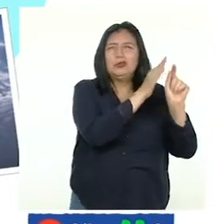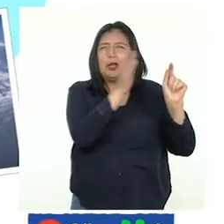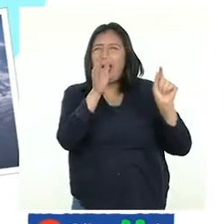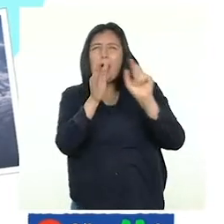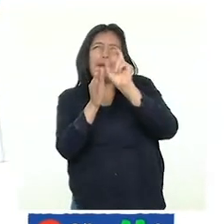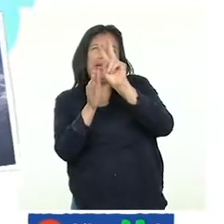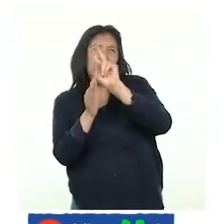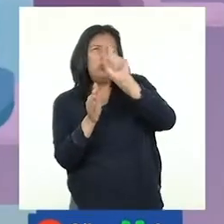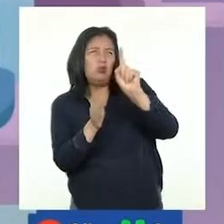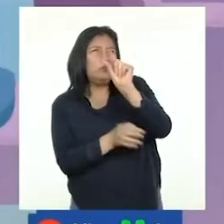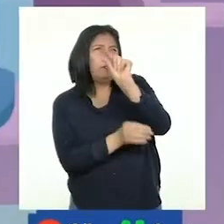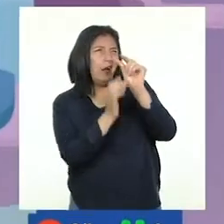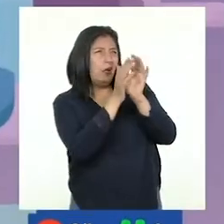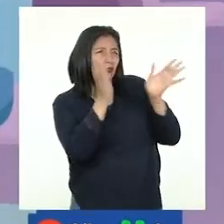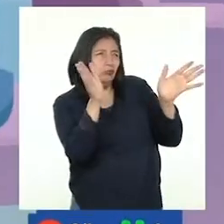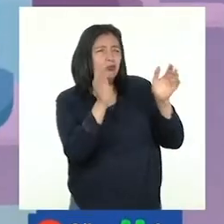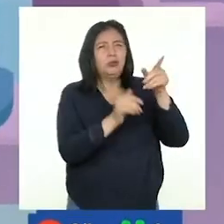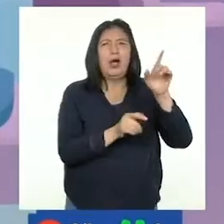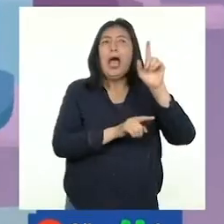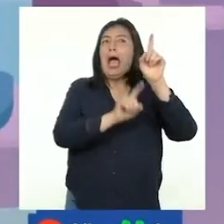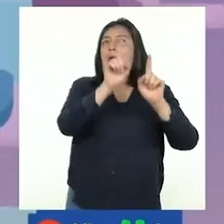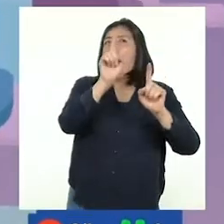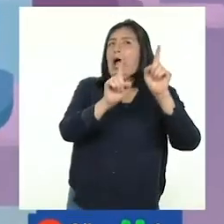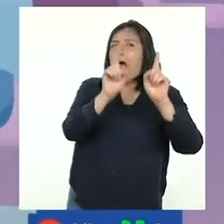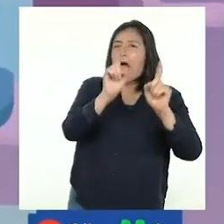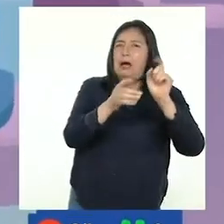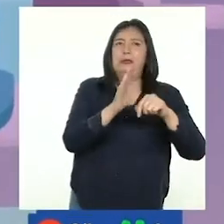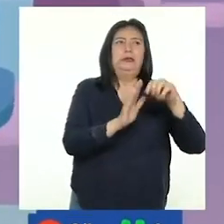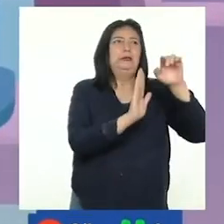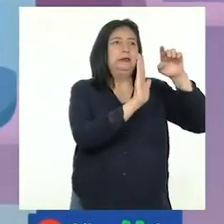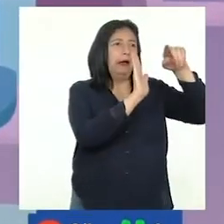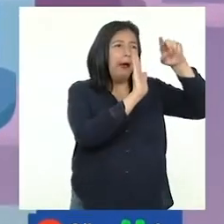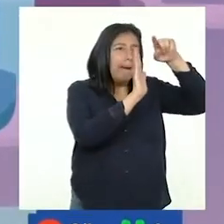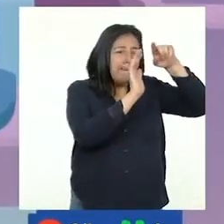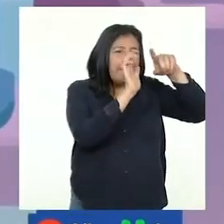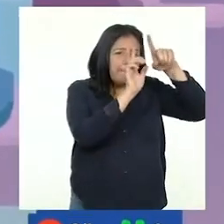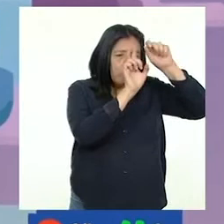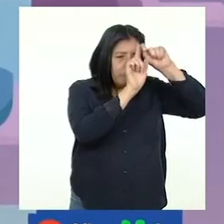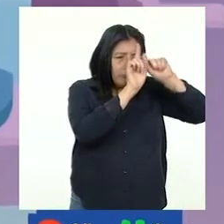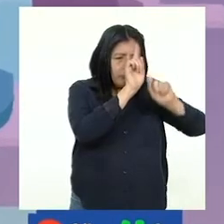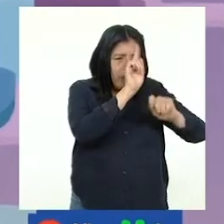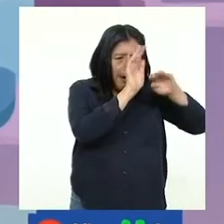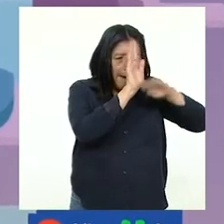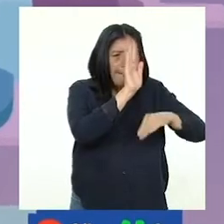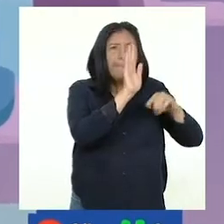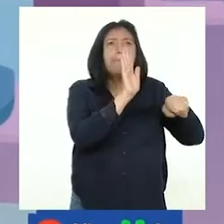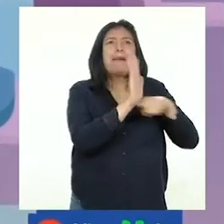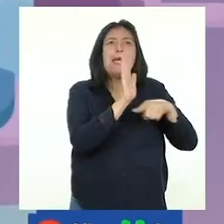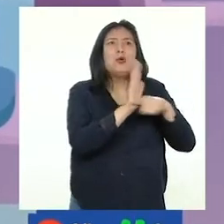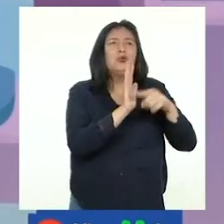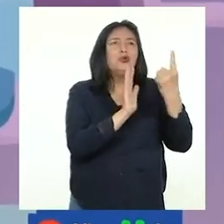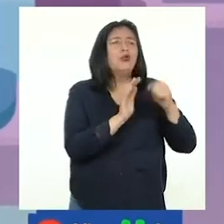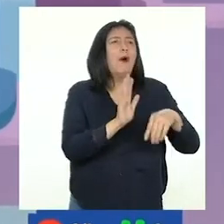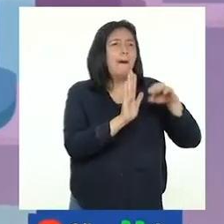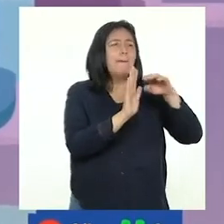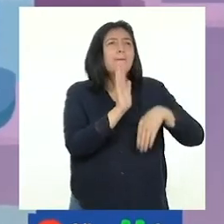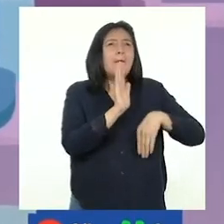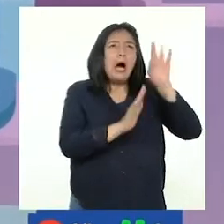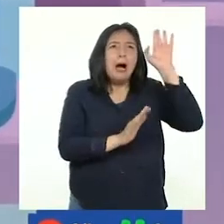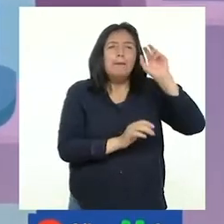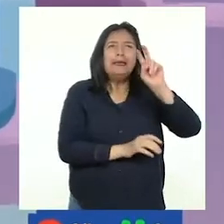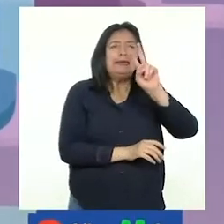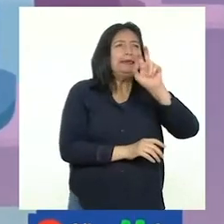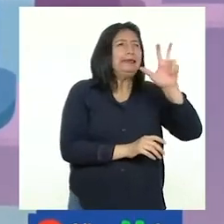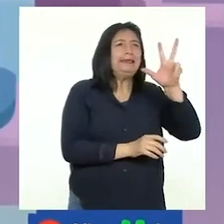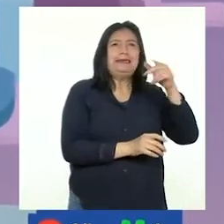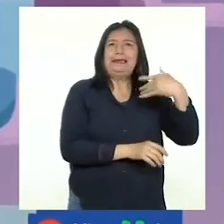21 grados centígrados. A veces bajan a menos de 1 grado centígrado y otras a más de 23